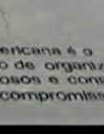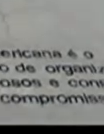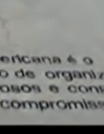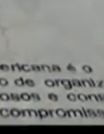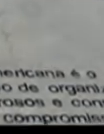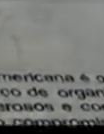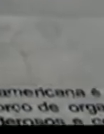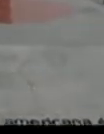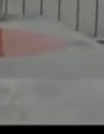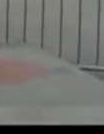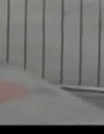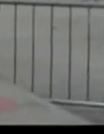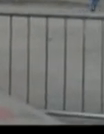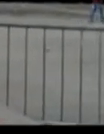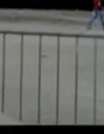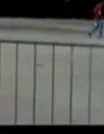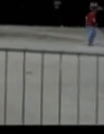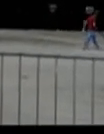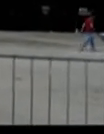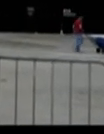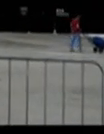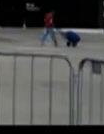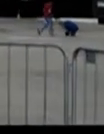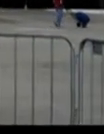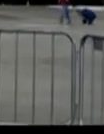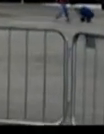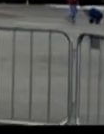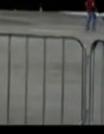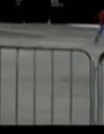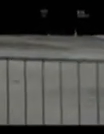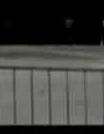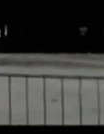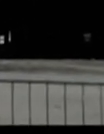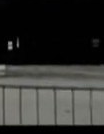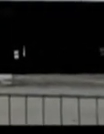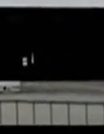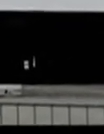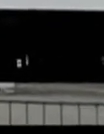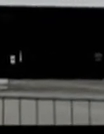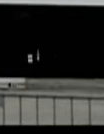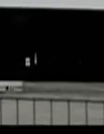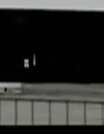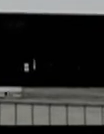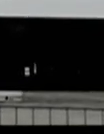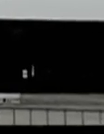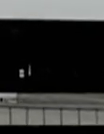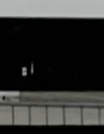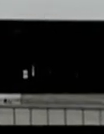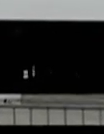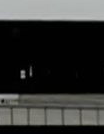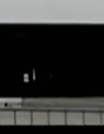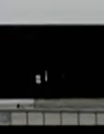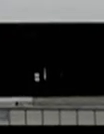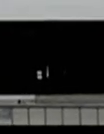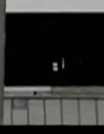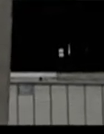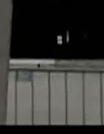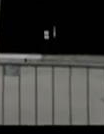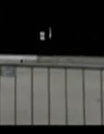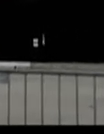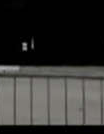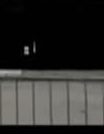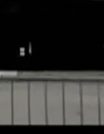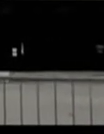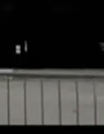lo que nos comentó Priscila al respecto de esta obra. ¿Cómo lo podría sintetizar?